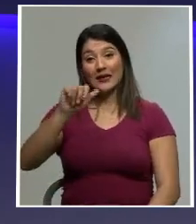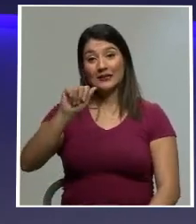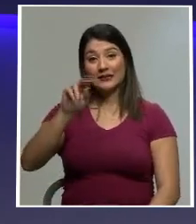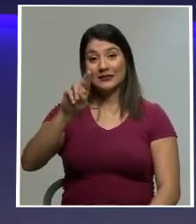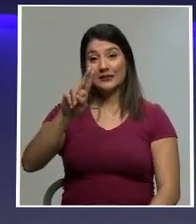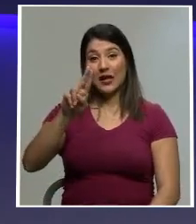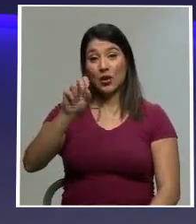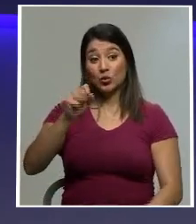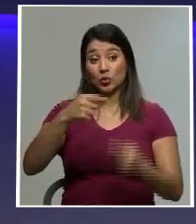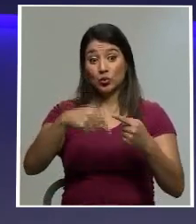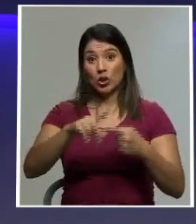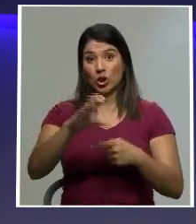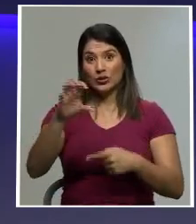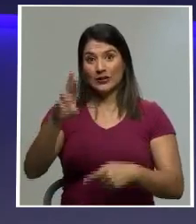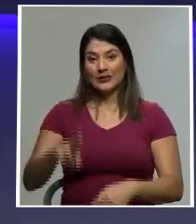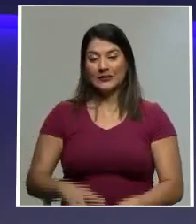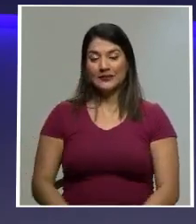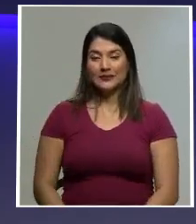Rica.